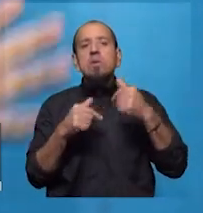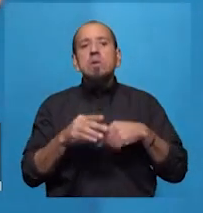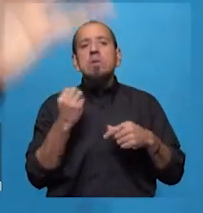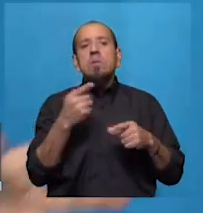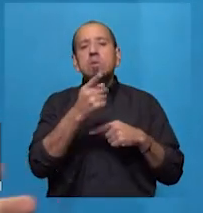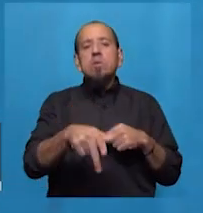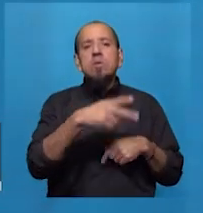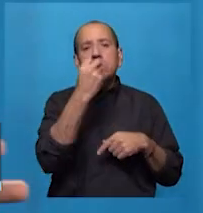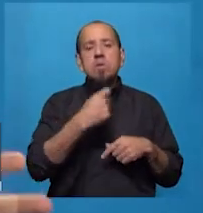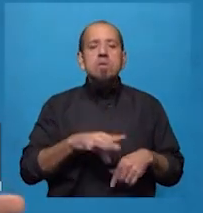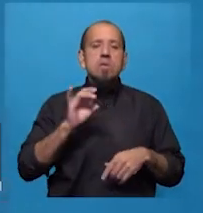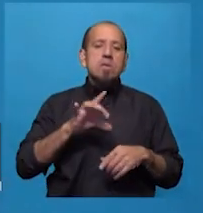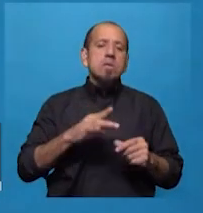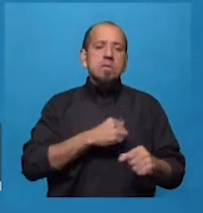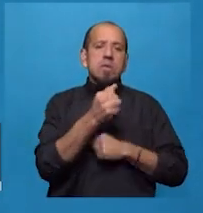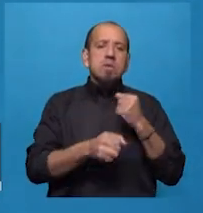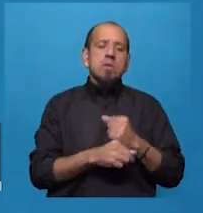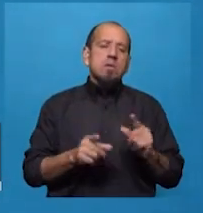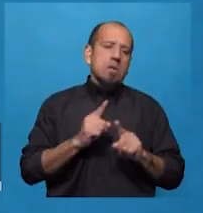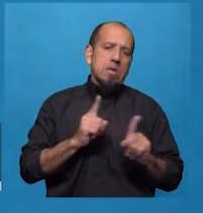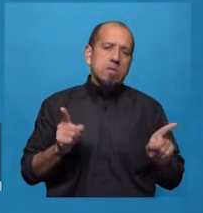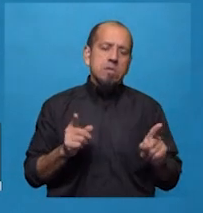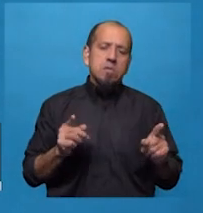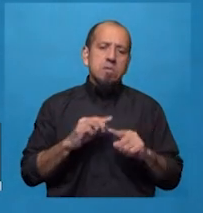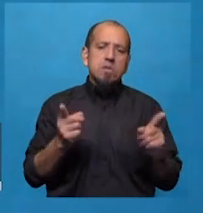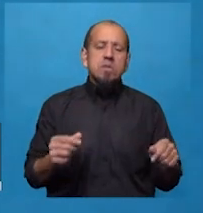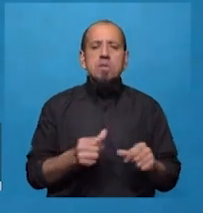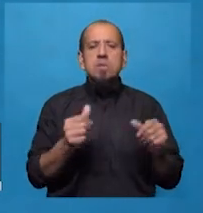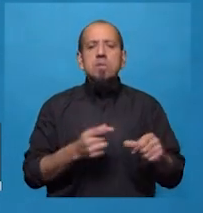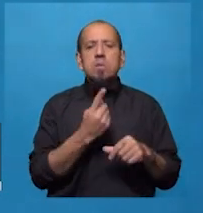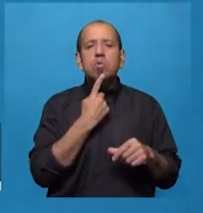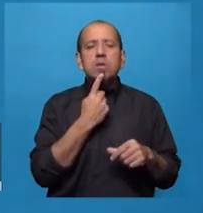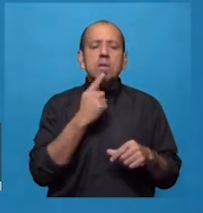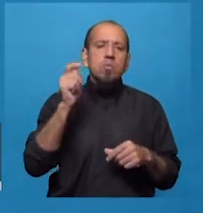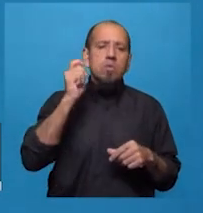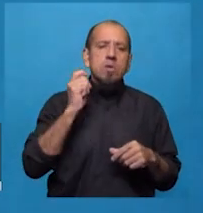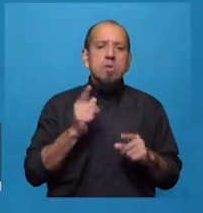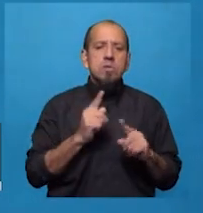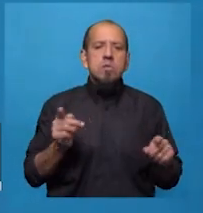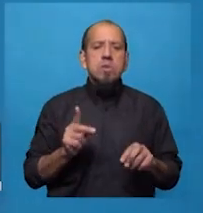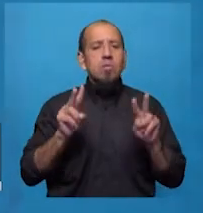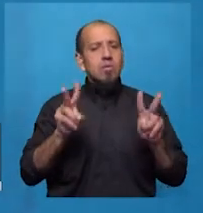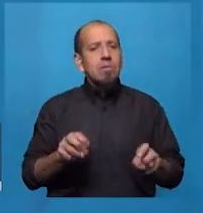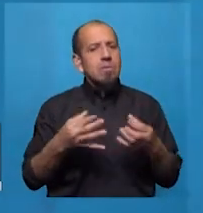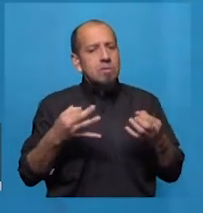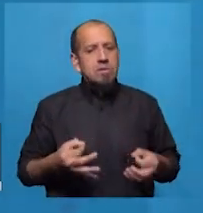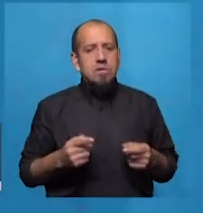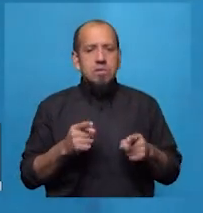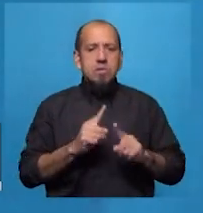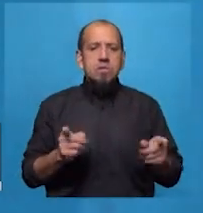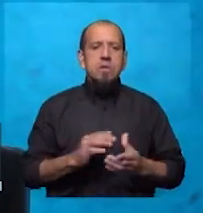primero que hagan autocrítica los 15 años a ver esa no es una manera de elaborar una política pública seria verdad y menos con un tema tan delicado del otro lado